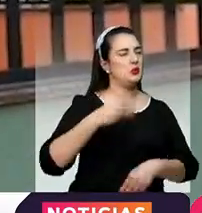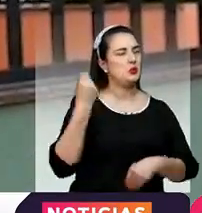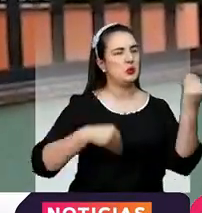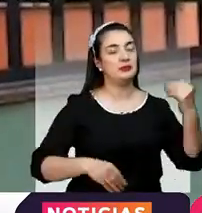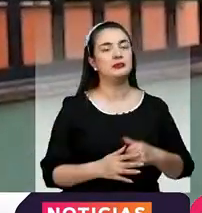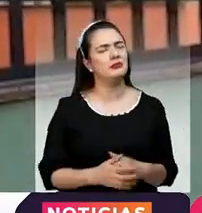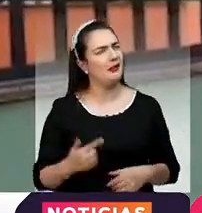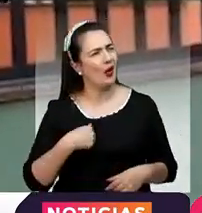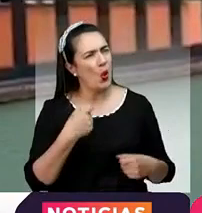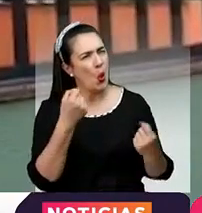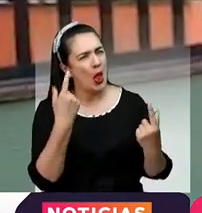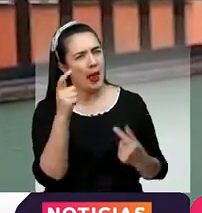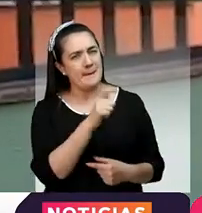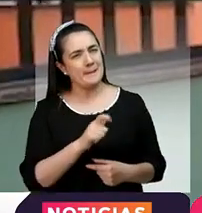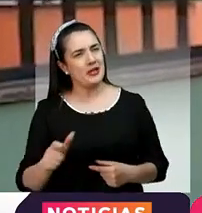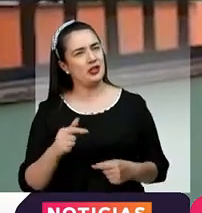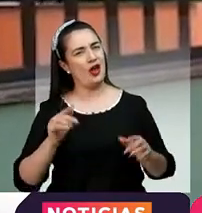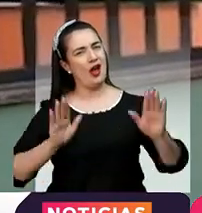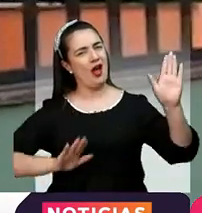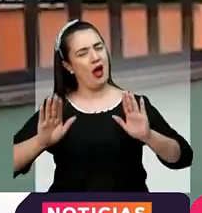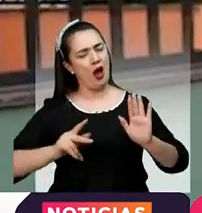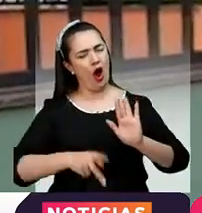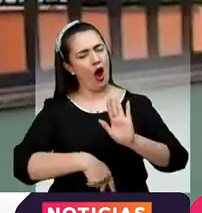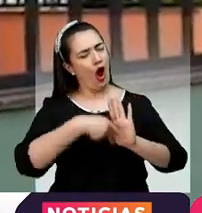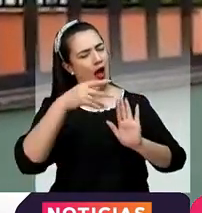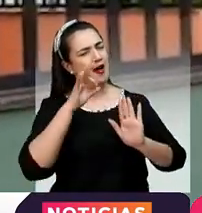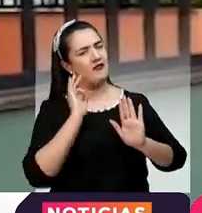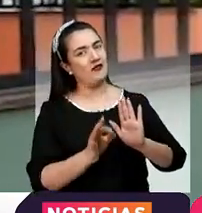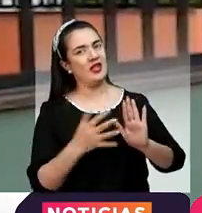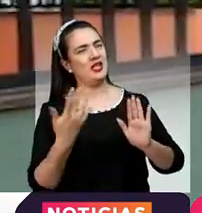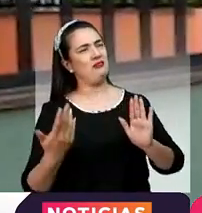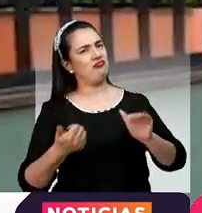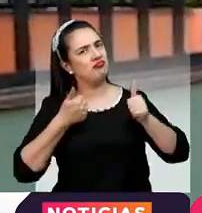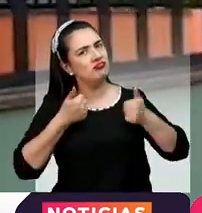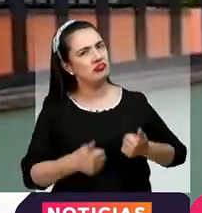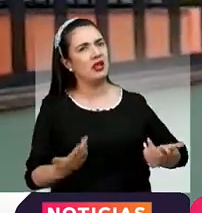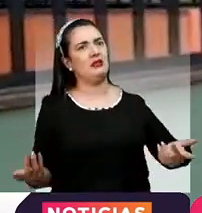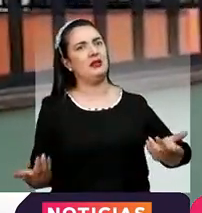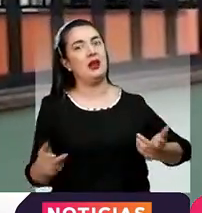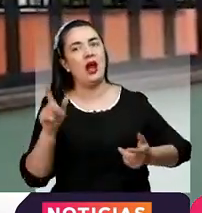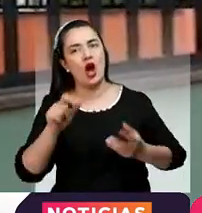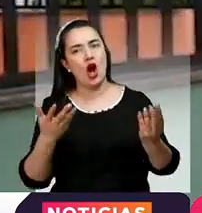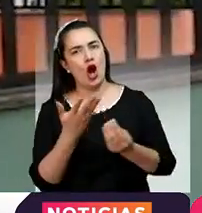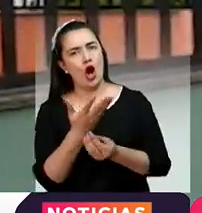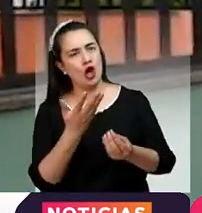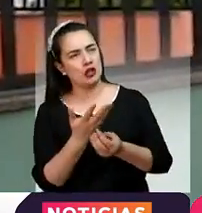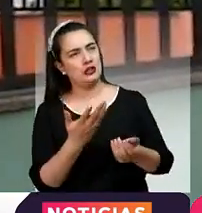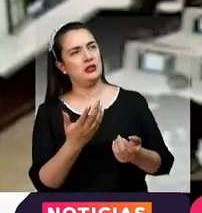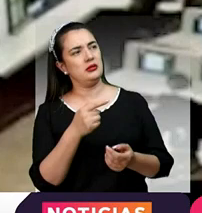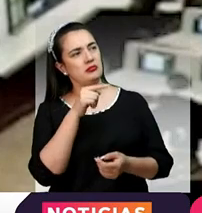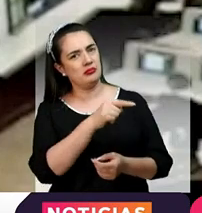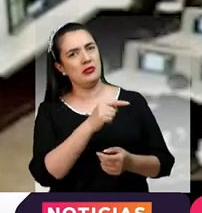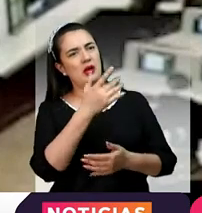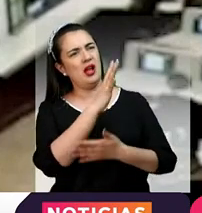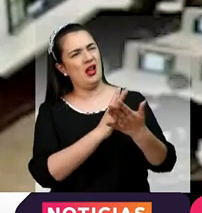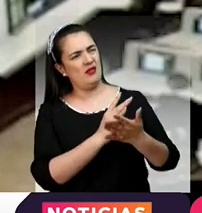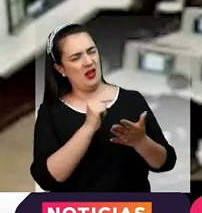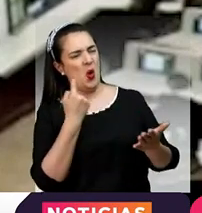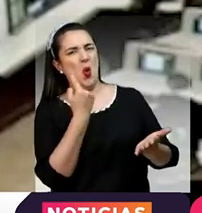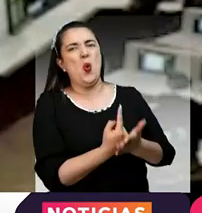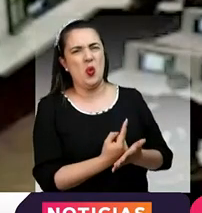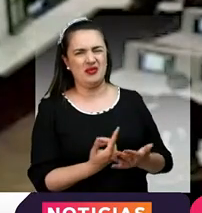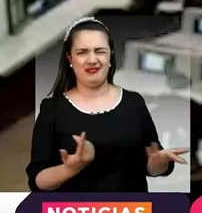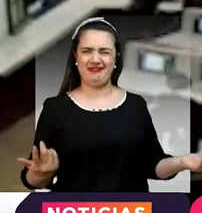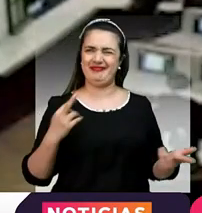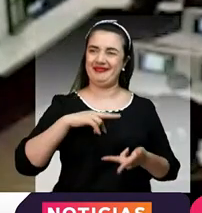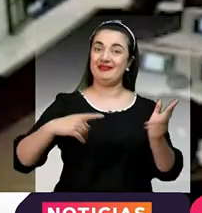con excelentes hojas de vida por los cuales algunos concejales votaron con la calificación de uno. Los concejales que se